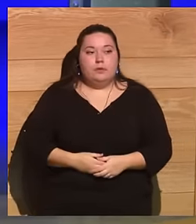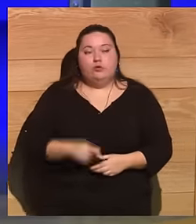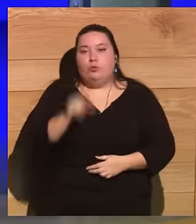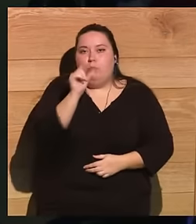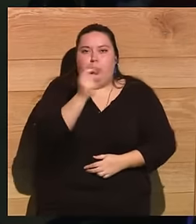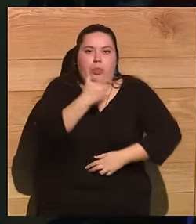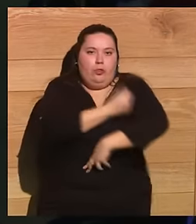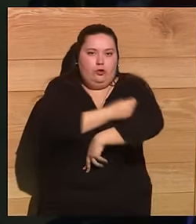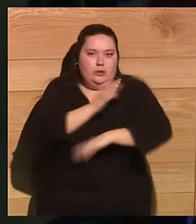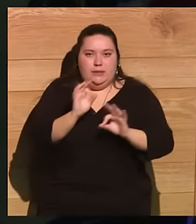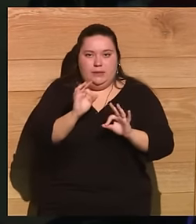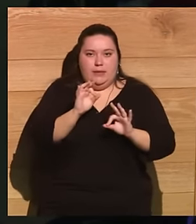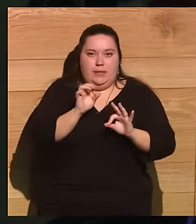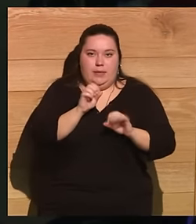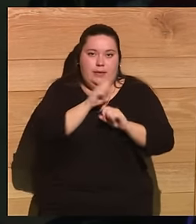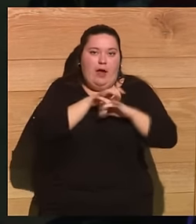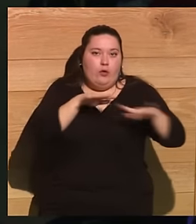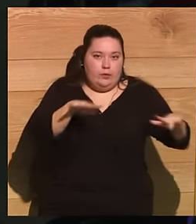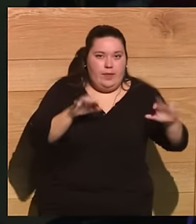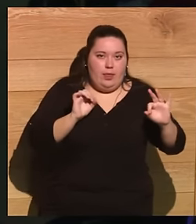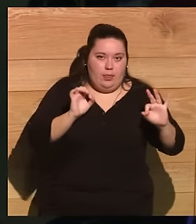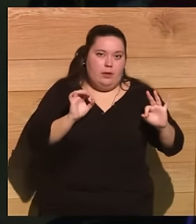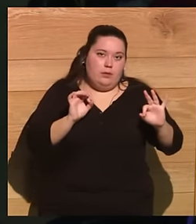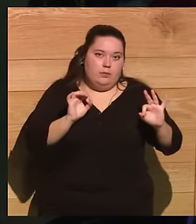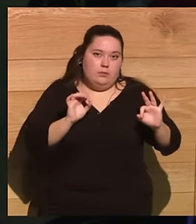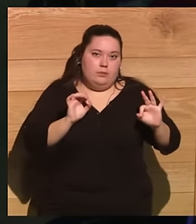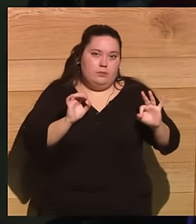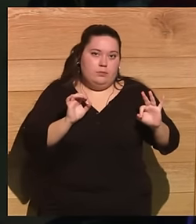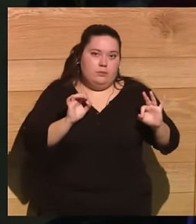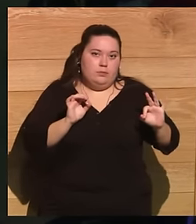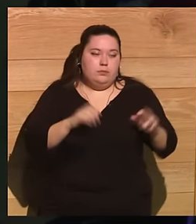radioactividad. Bueno, esto